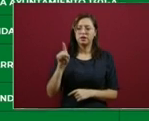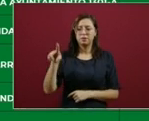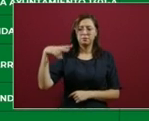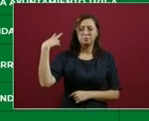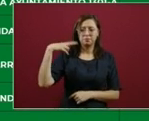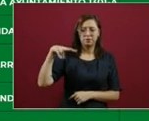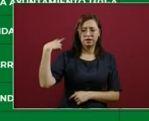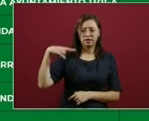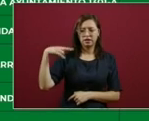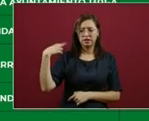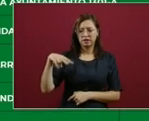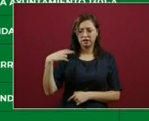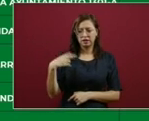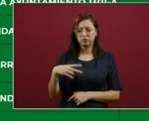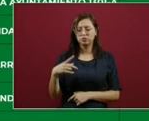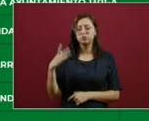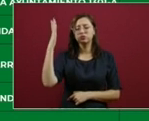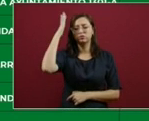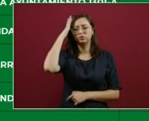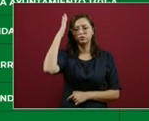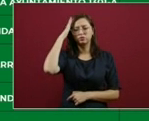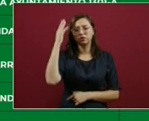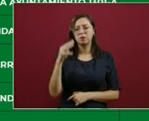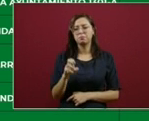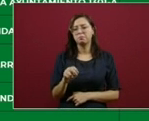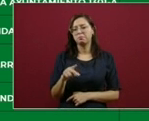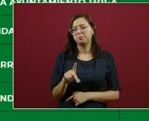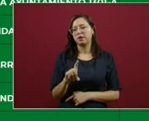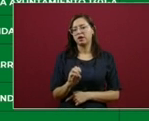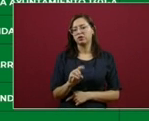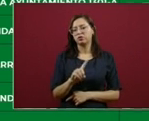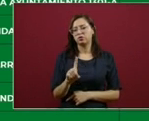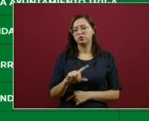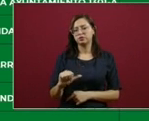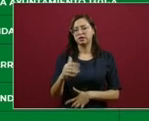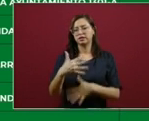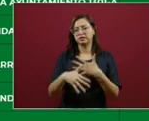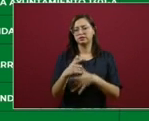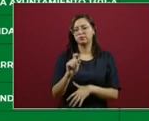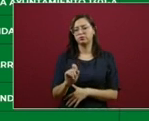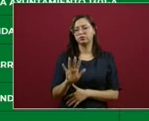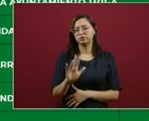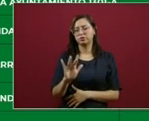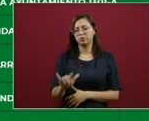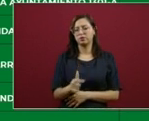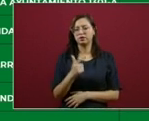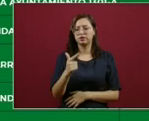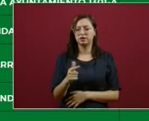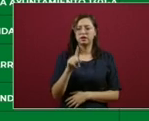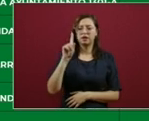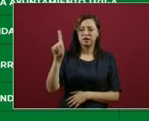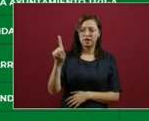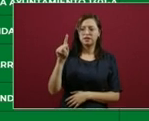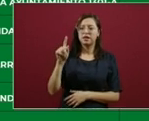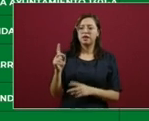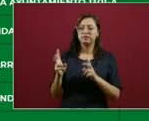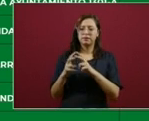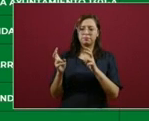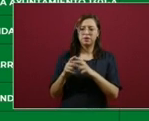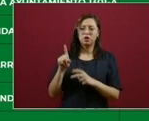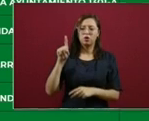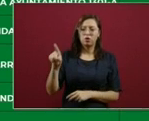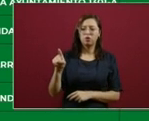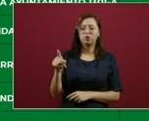Coatzacoalcos, Veracruz, de Cruz Elvira Martínez Mendoza, 15.57. La siguiente en Tampico, Tamaulipas,